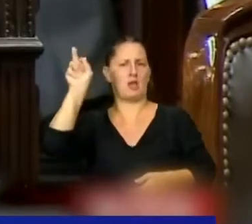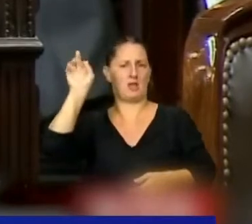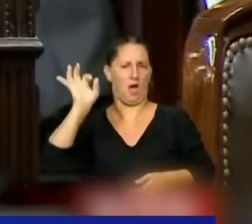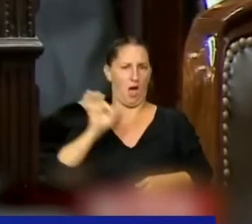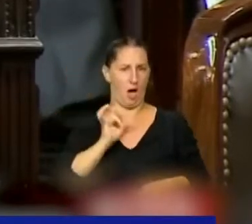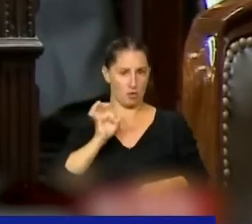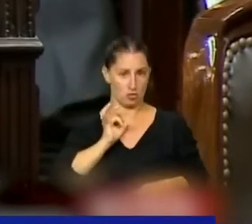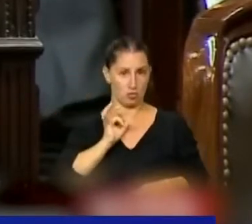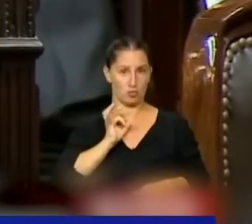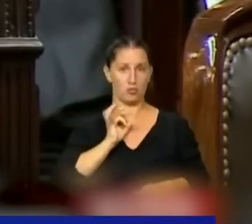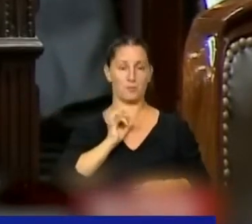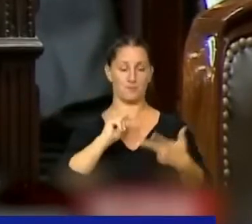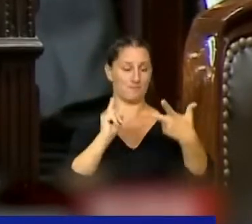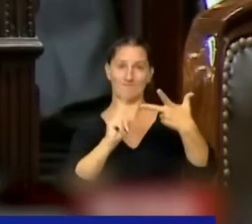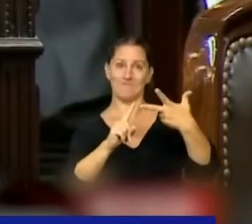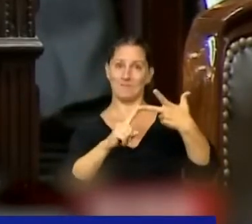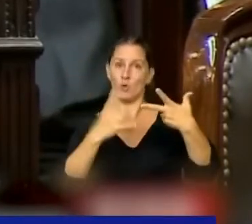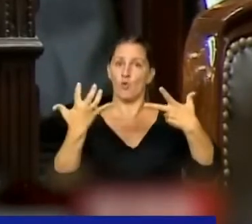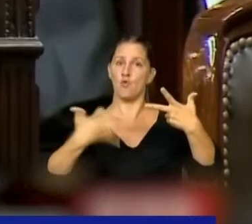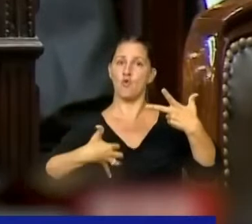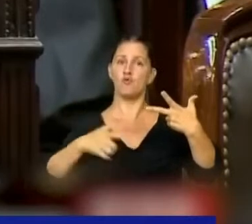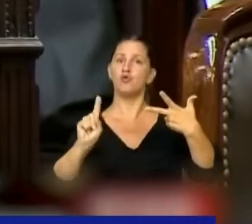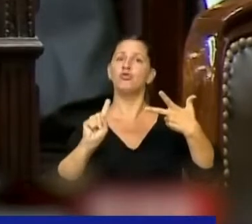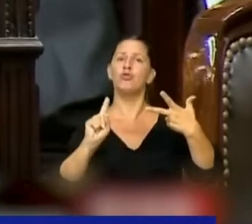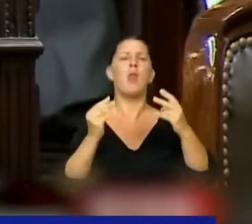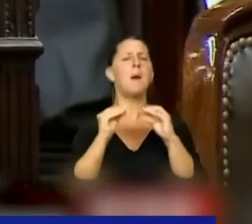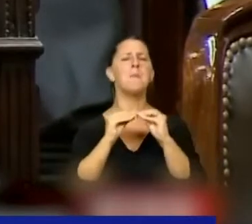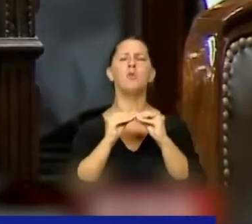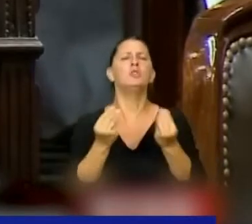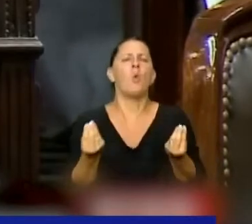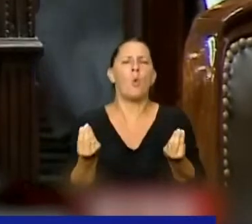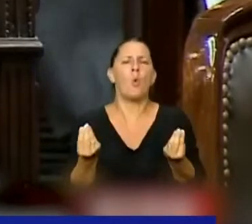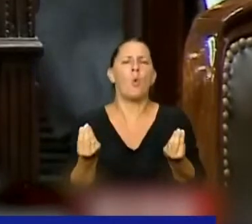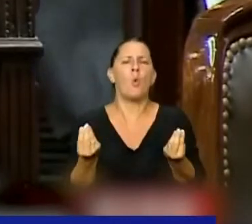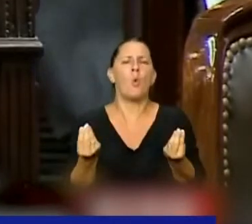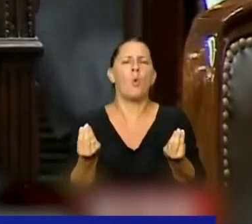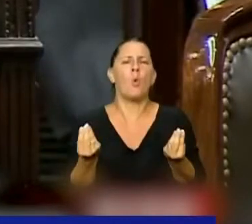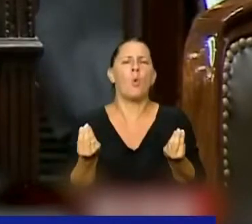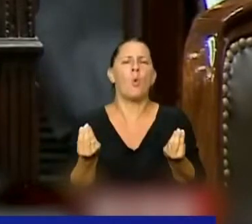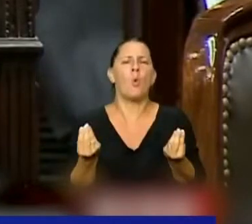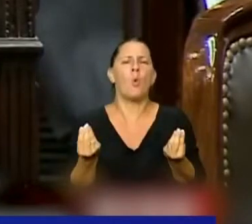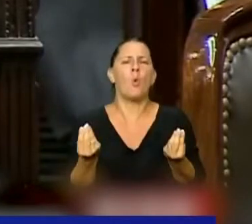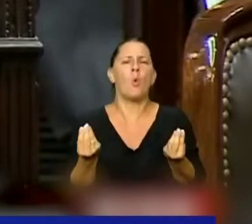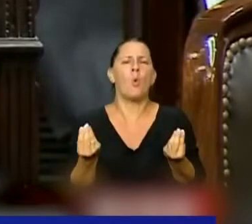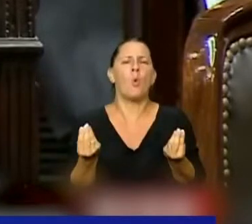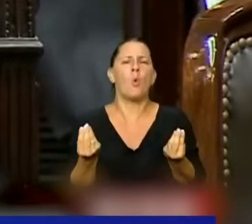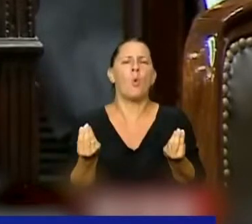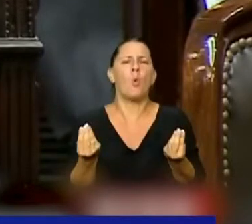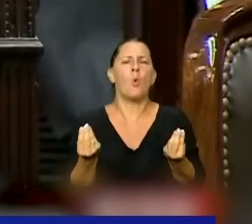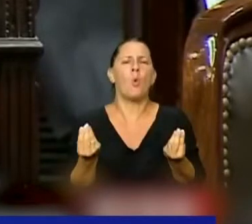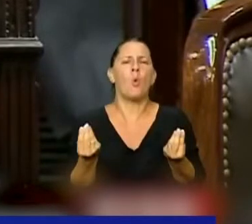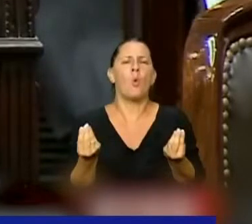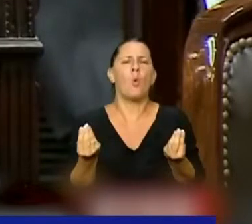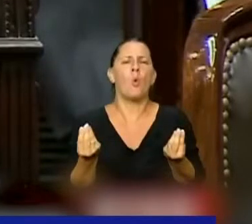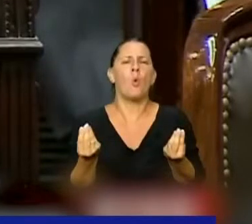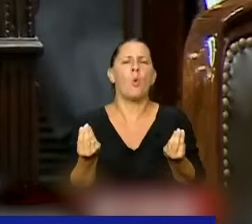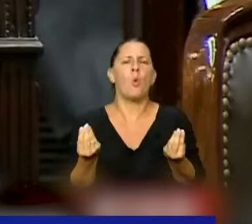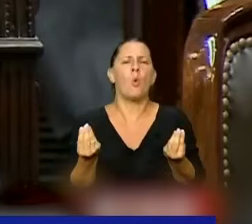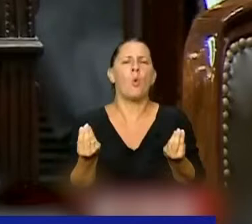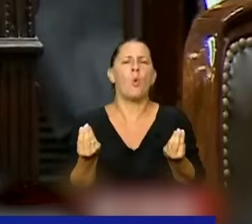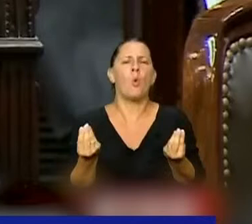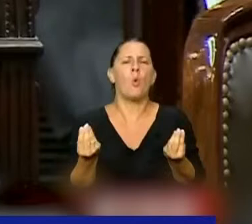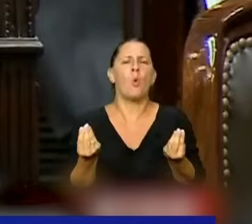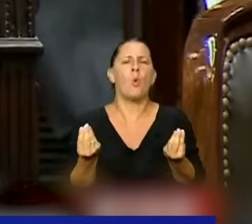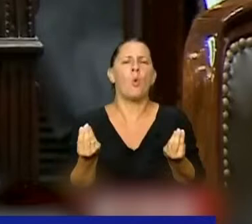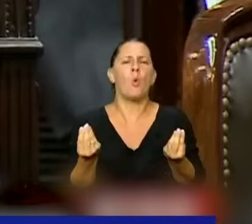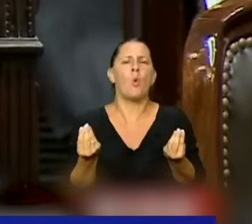tenemos en las cuentas fiscales y externas. Si eso no se enfrenta, no, nada sirve. Lo único que están haciendo